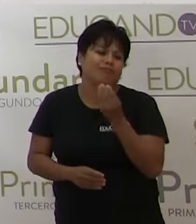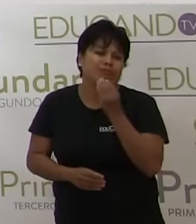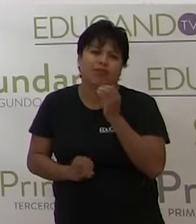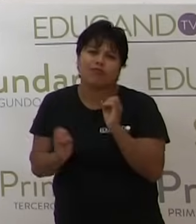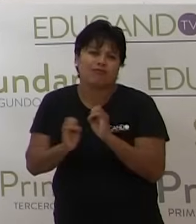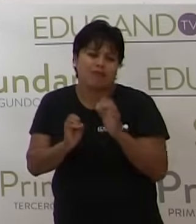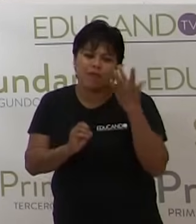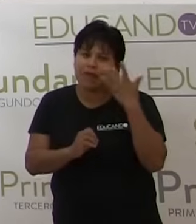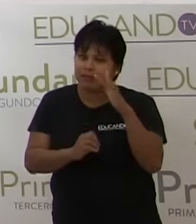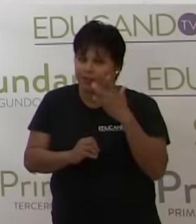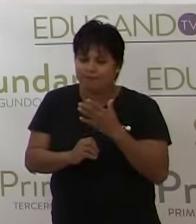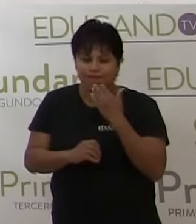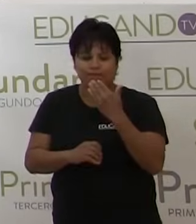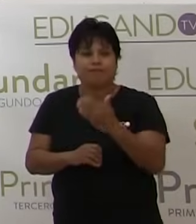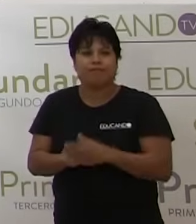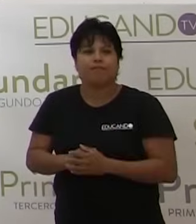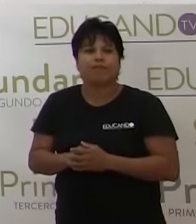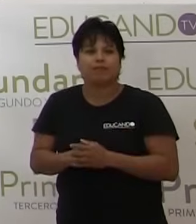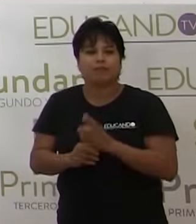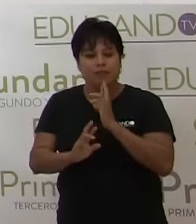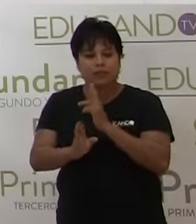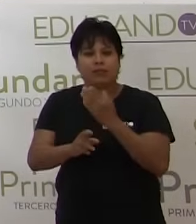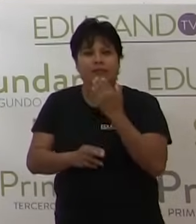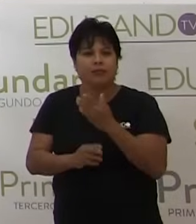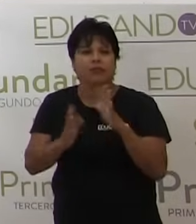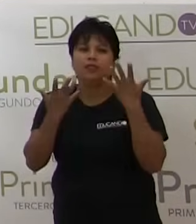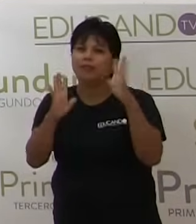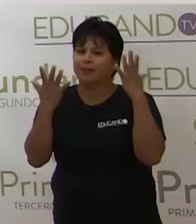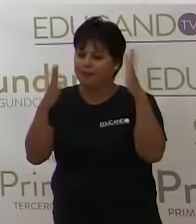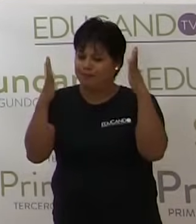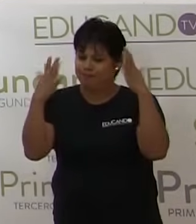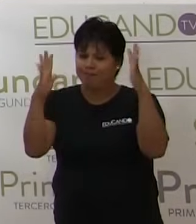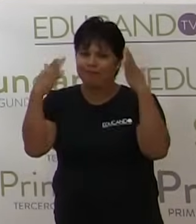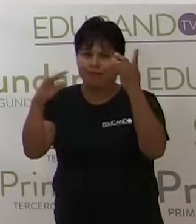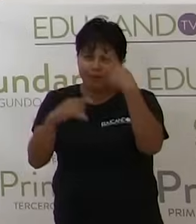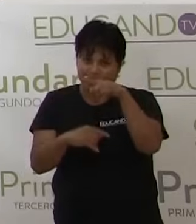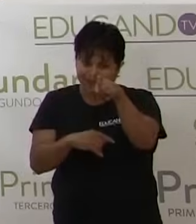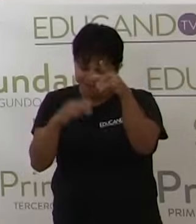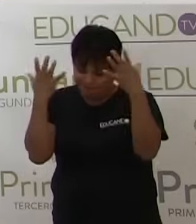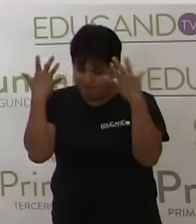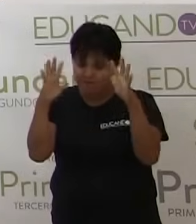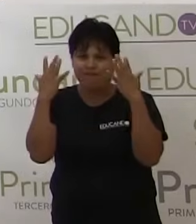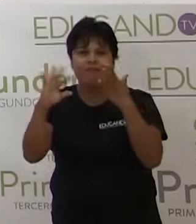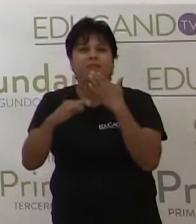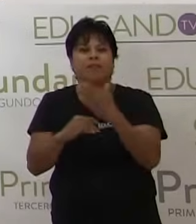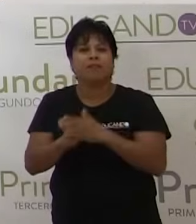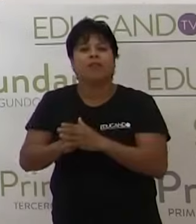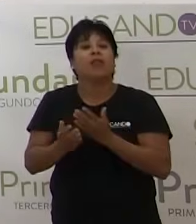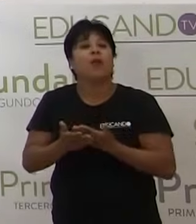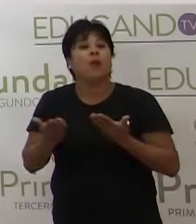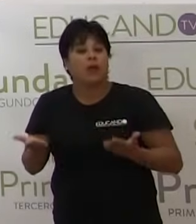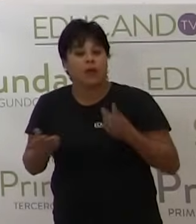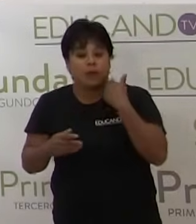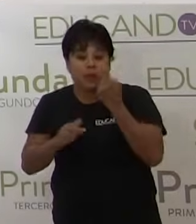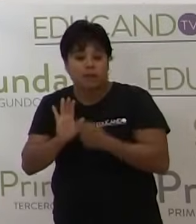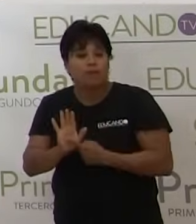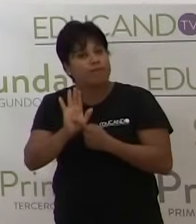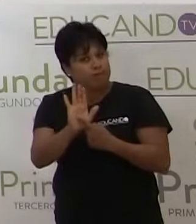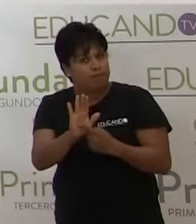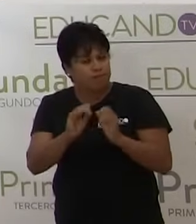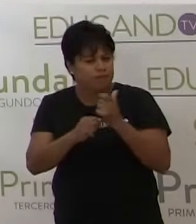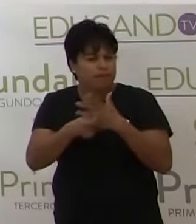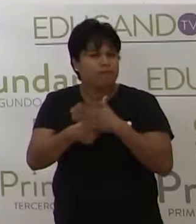pastel muy bien me respondiste muy bien un aplauso muy fuerte para ti ahora te quiero enseñar algo